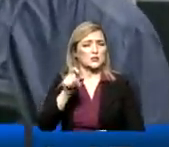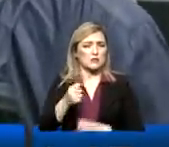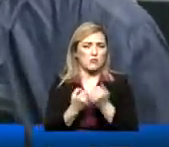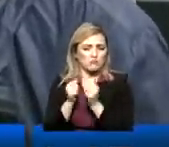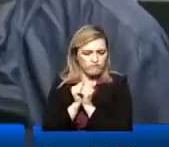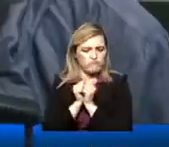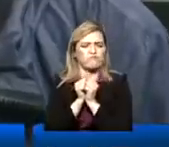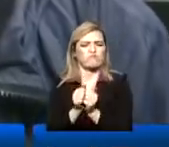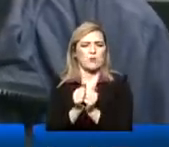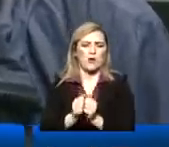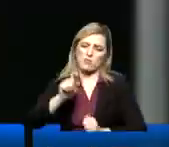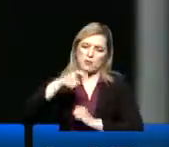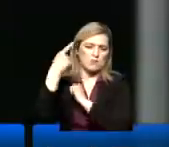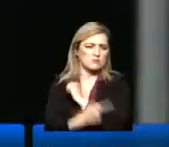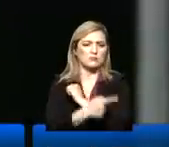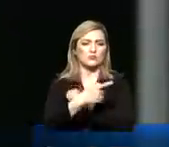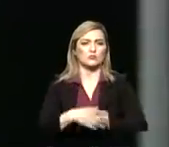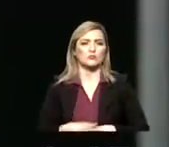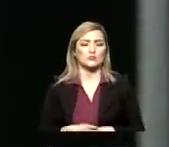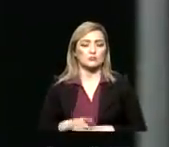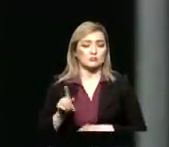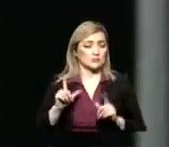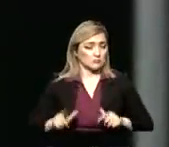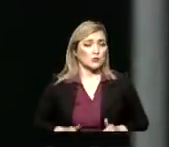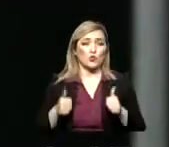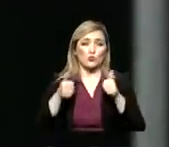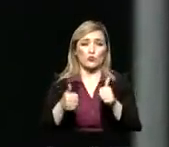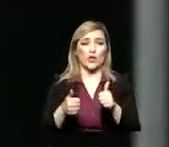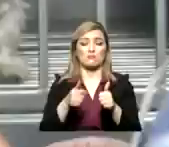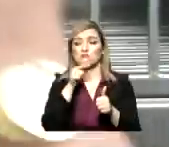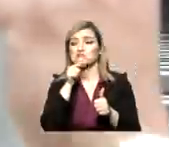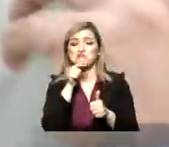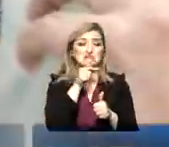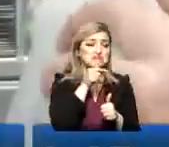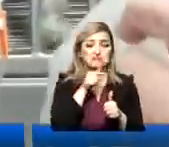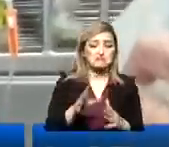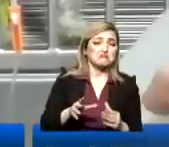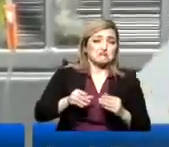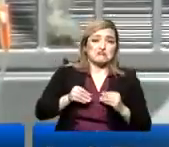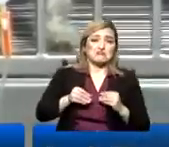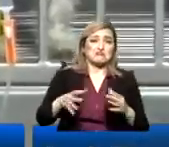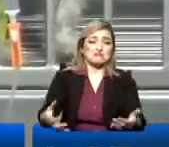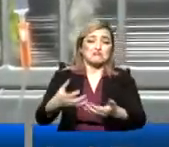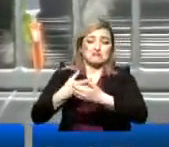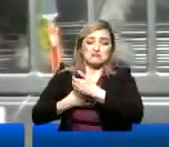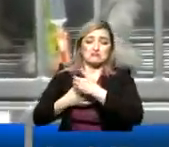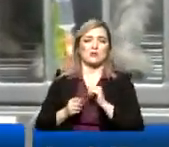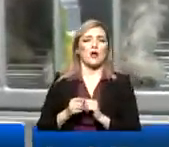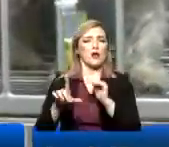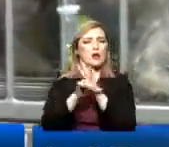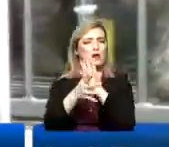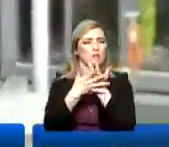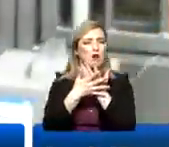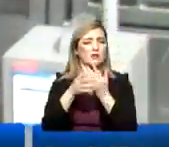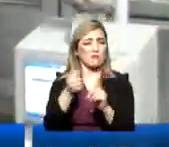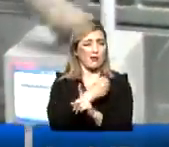las fuerzas para que esto no quede así. Cuando la perrita se recupere, será dada en adopción. Según el Código Integral Penal, el maltrato animal podrá